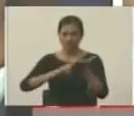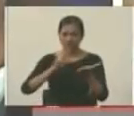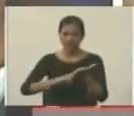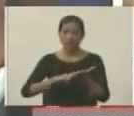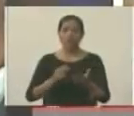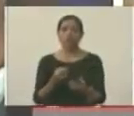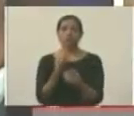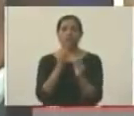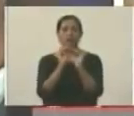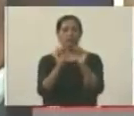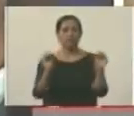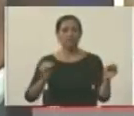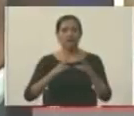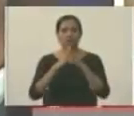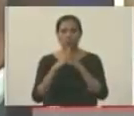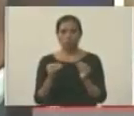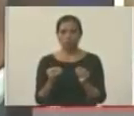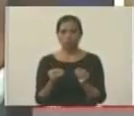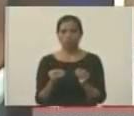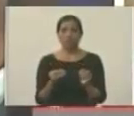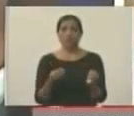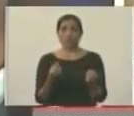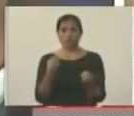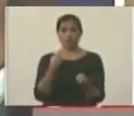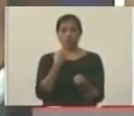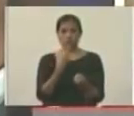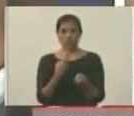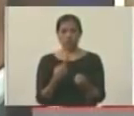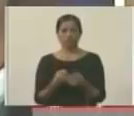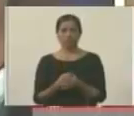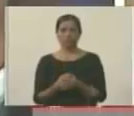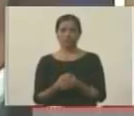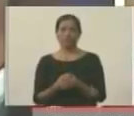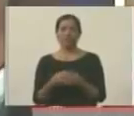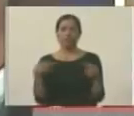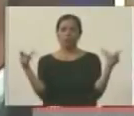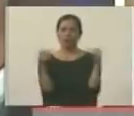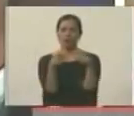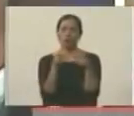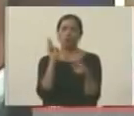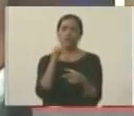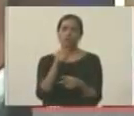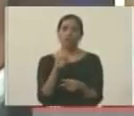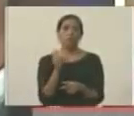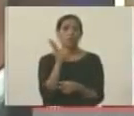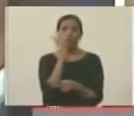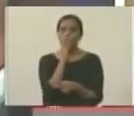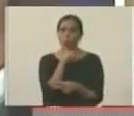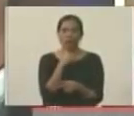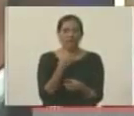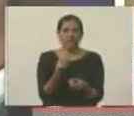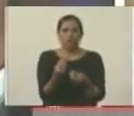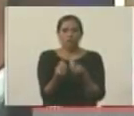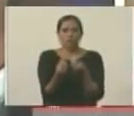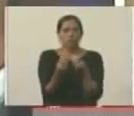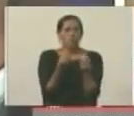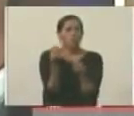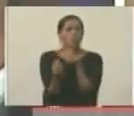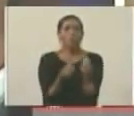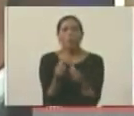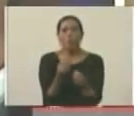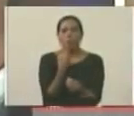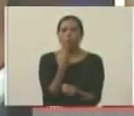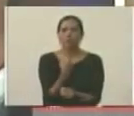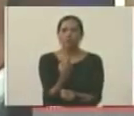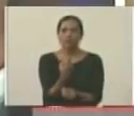nos preparemos. Un día inclusive yo hice la infidencia, estábamos en una reunión y usted dijo, no hallo cómo decir,